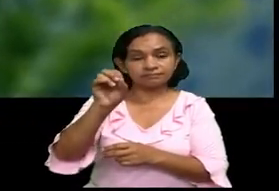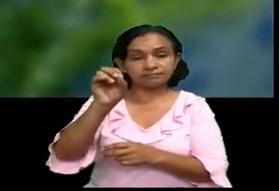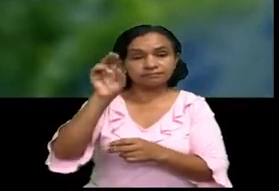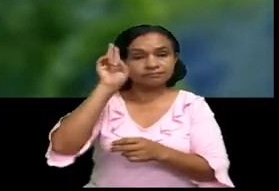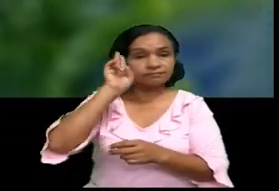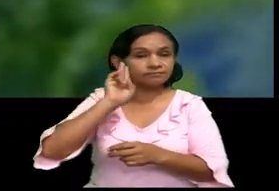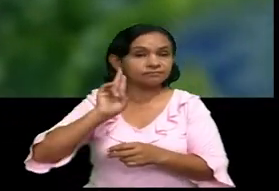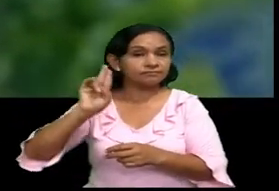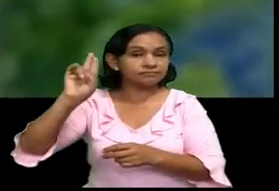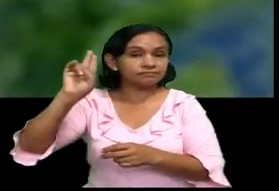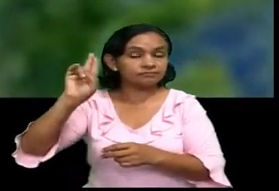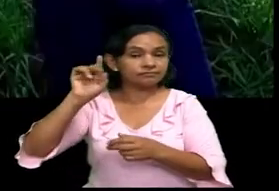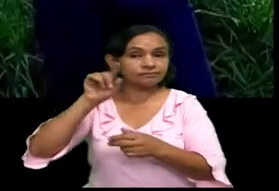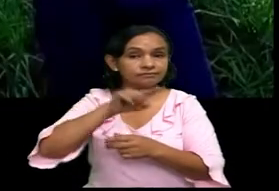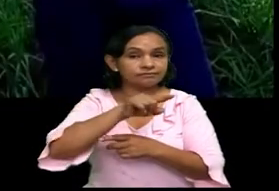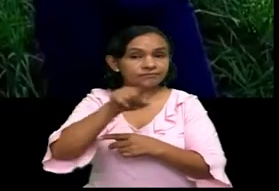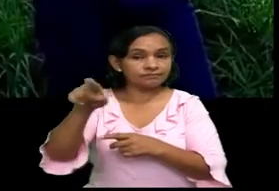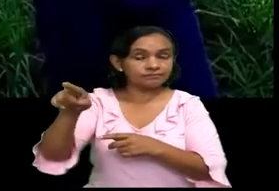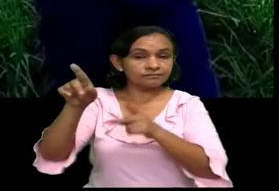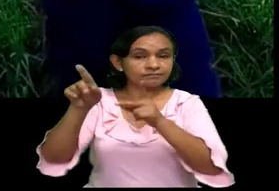Agraria, y ellos,